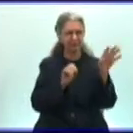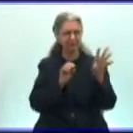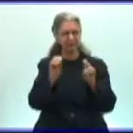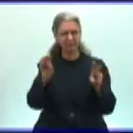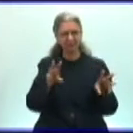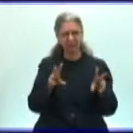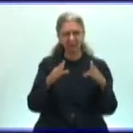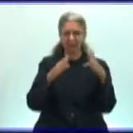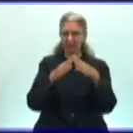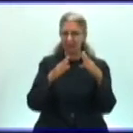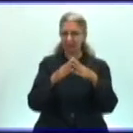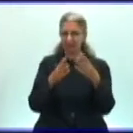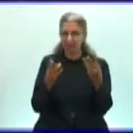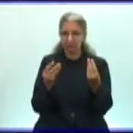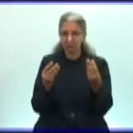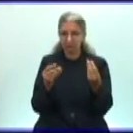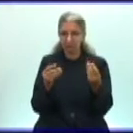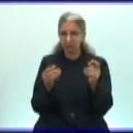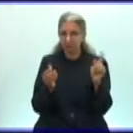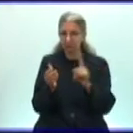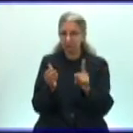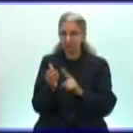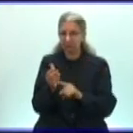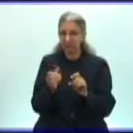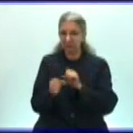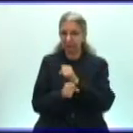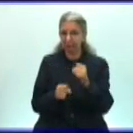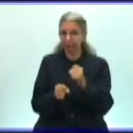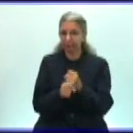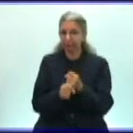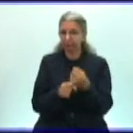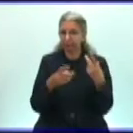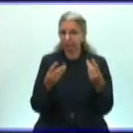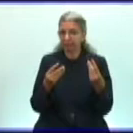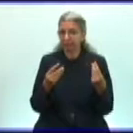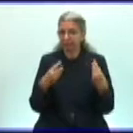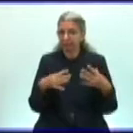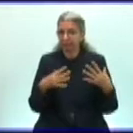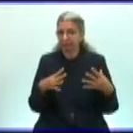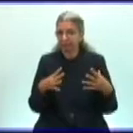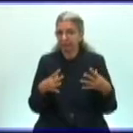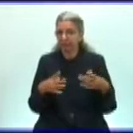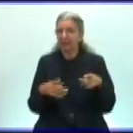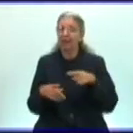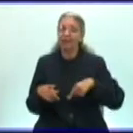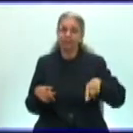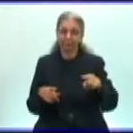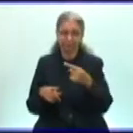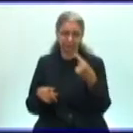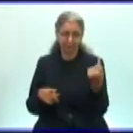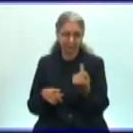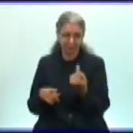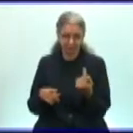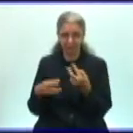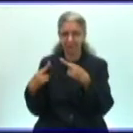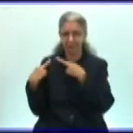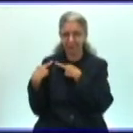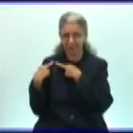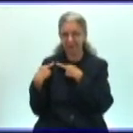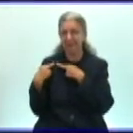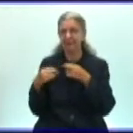Tenemos entonces que ser lo suficientemente responsables para contribuir a un mayor ahorro de los diferentes recursos